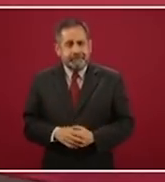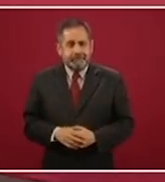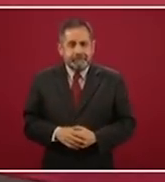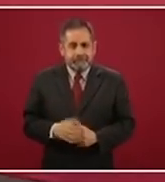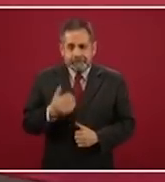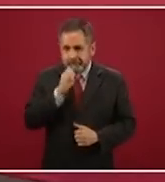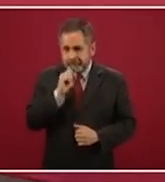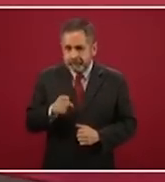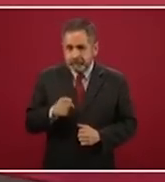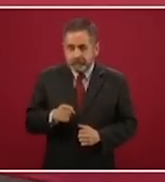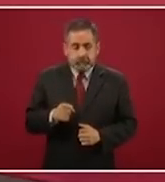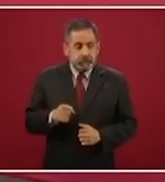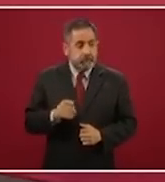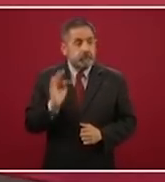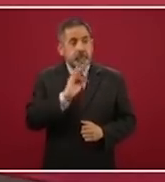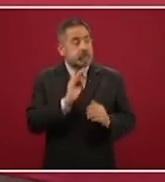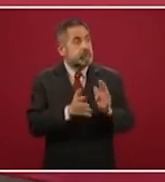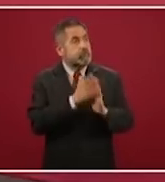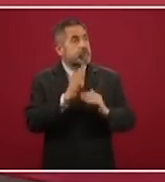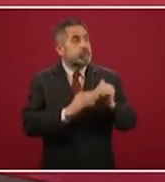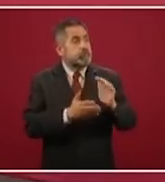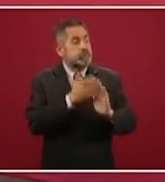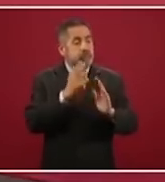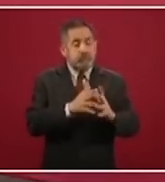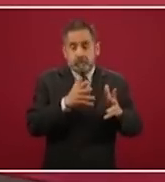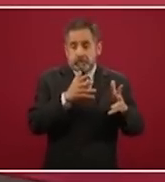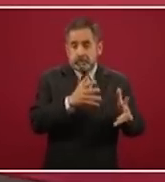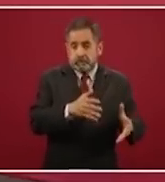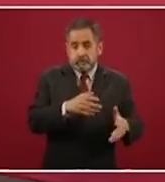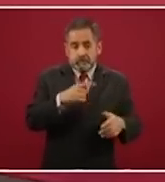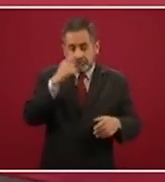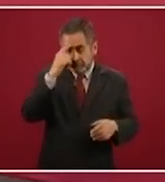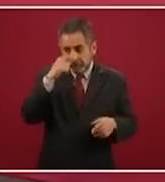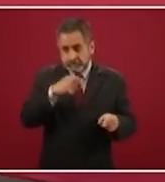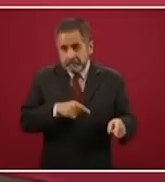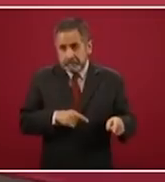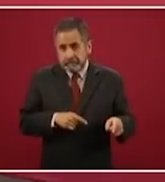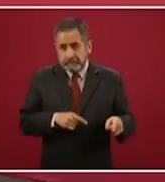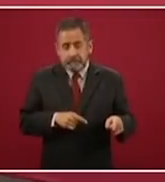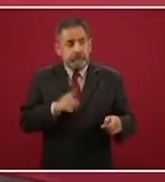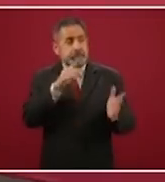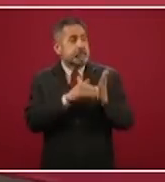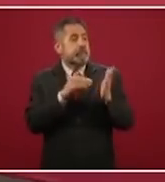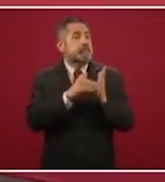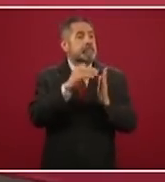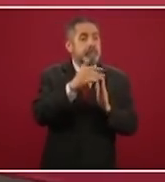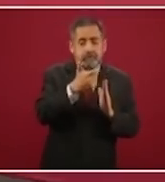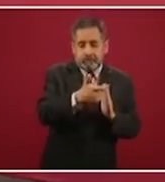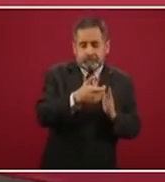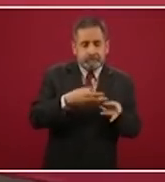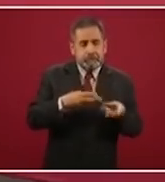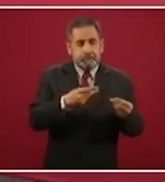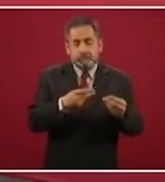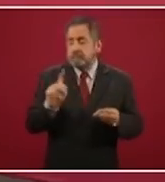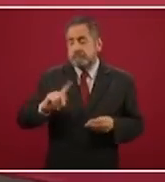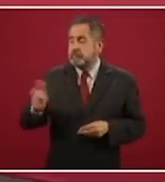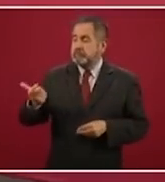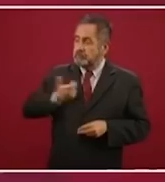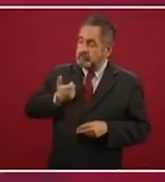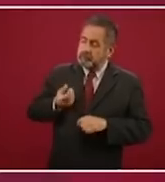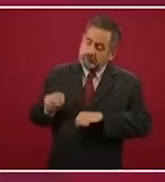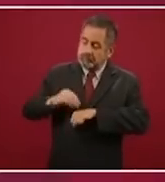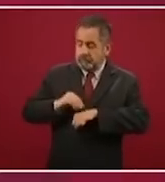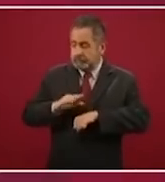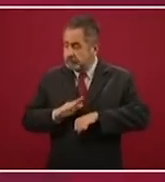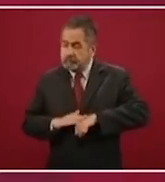Y una obra que se estimaba en 1,000 millones terminaba